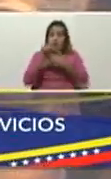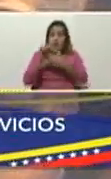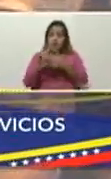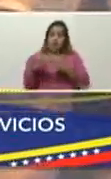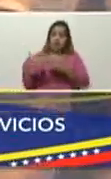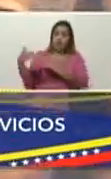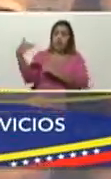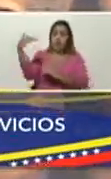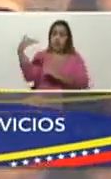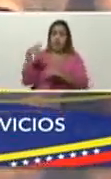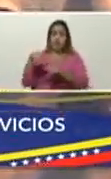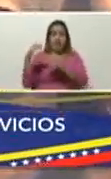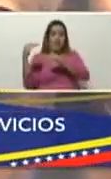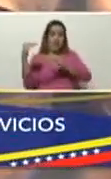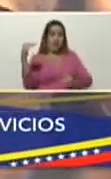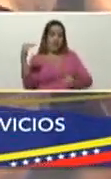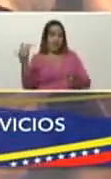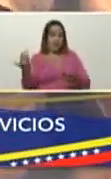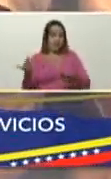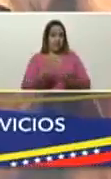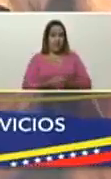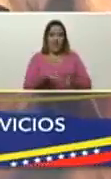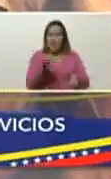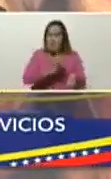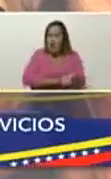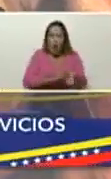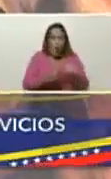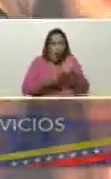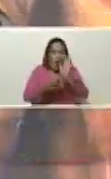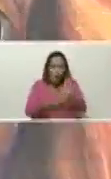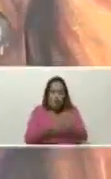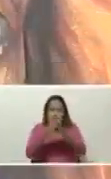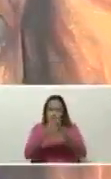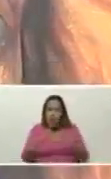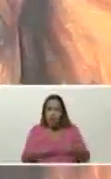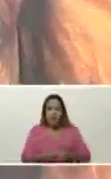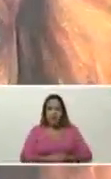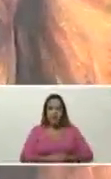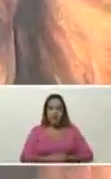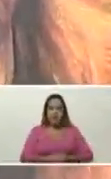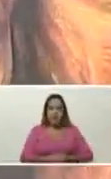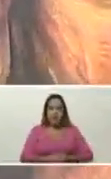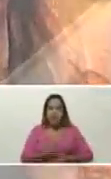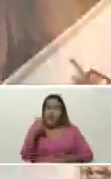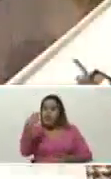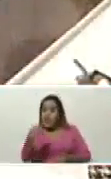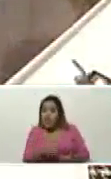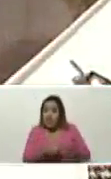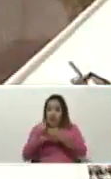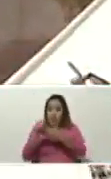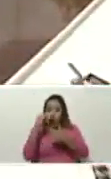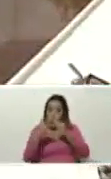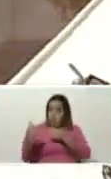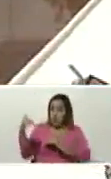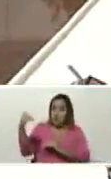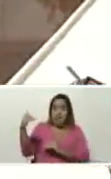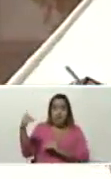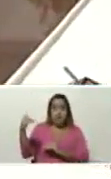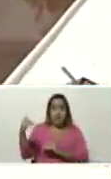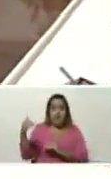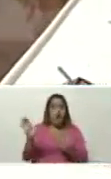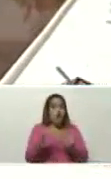aéreos. El peor ejemplo de todos, cuando hablemos de los liderazgos aéreos, es